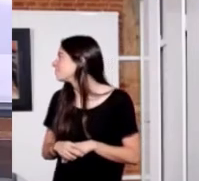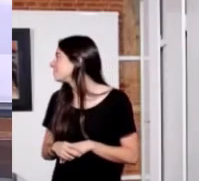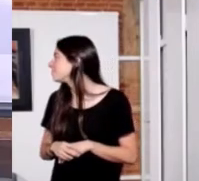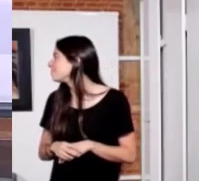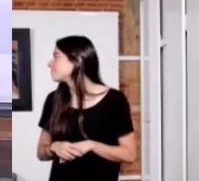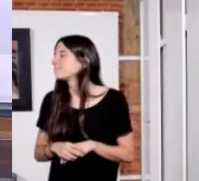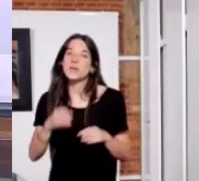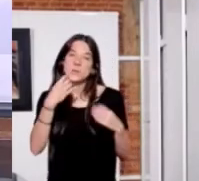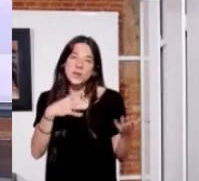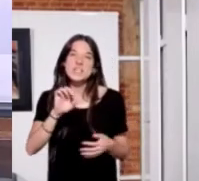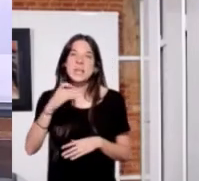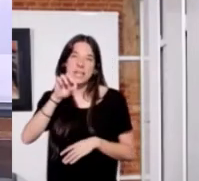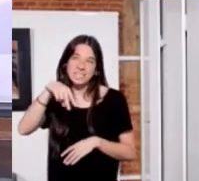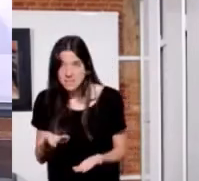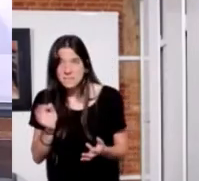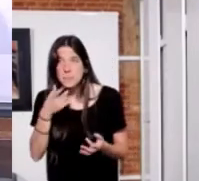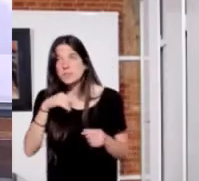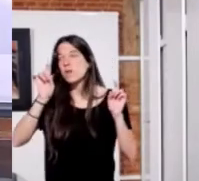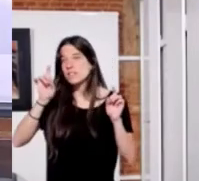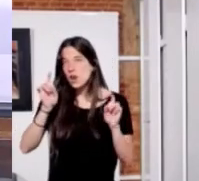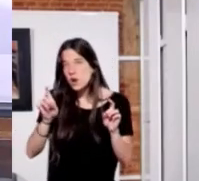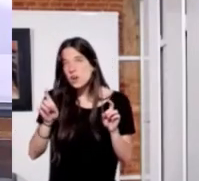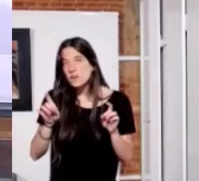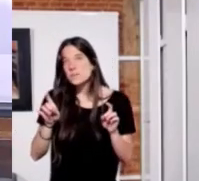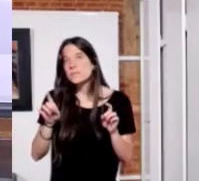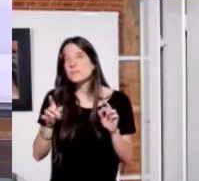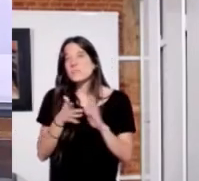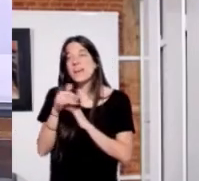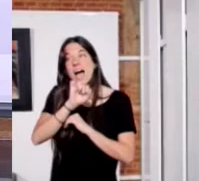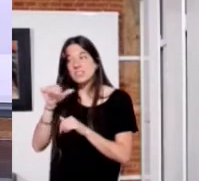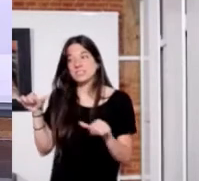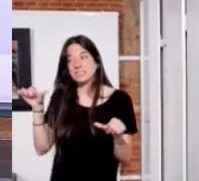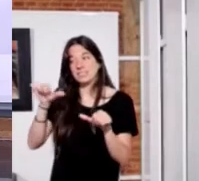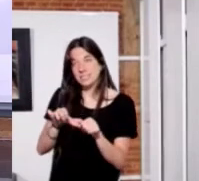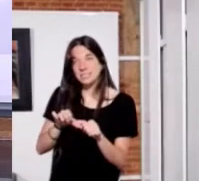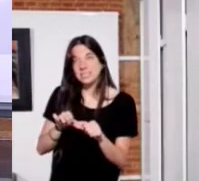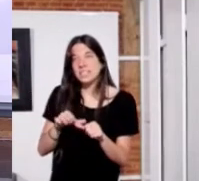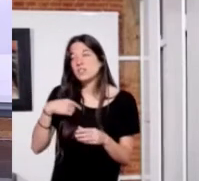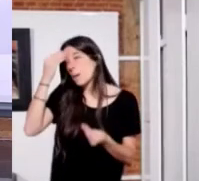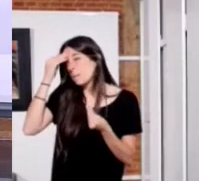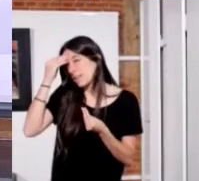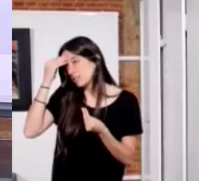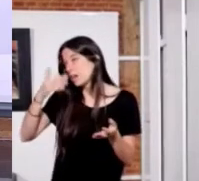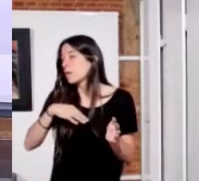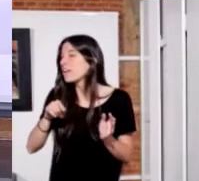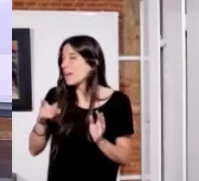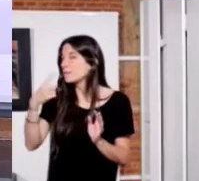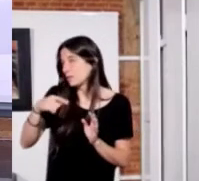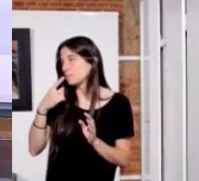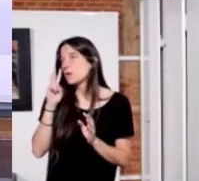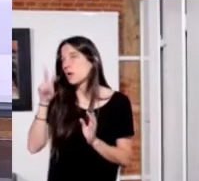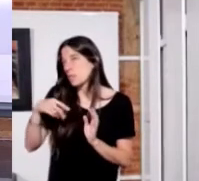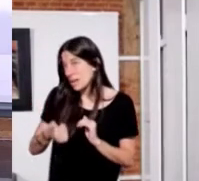Bueno, pues Sebastián, mucho lo conocéis. En los últimos años yo creo que quizás es donde, pues ahí le reconocemos,